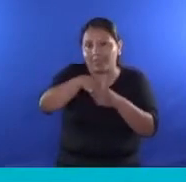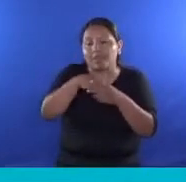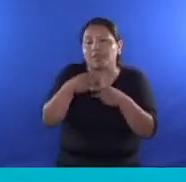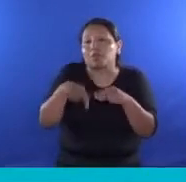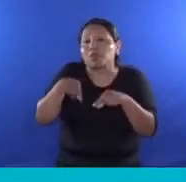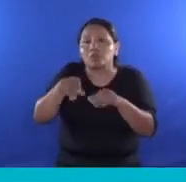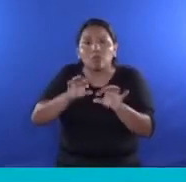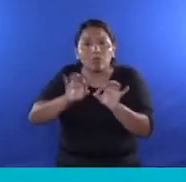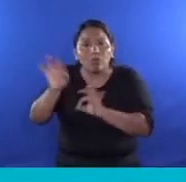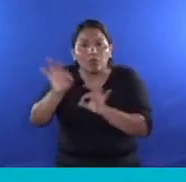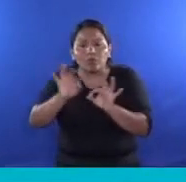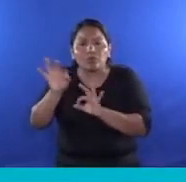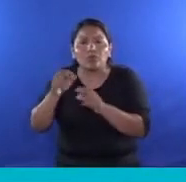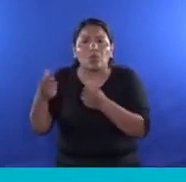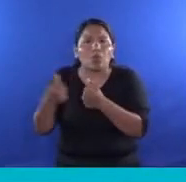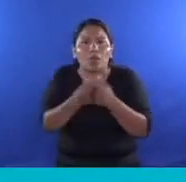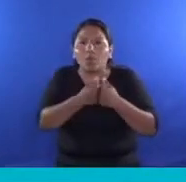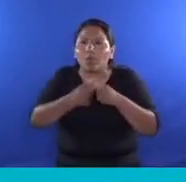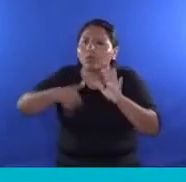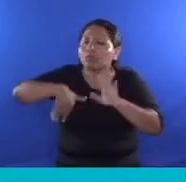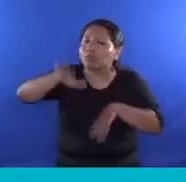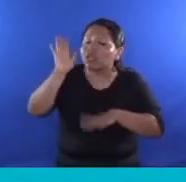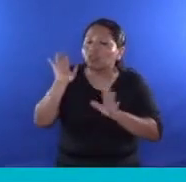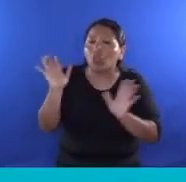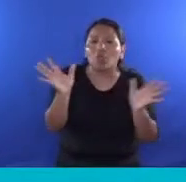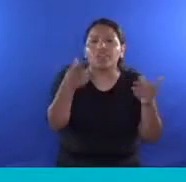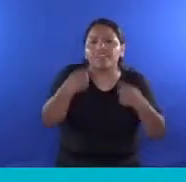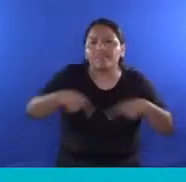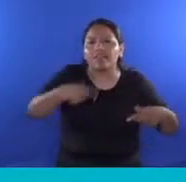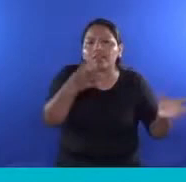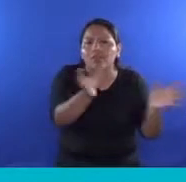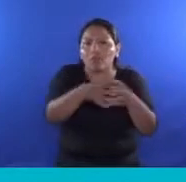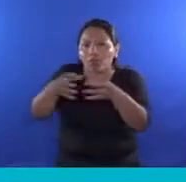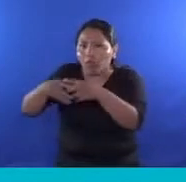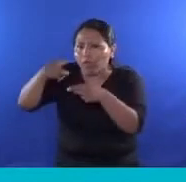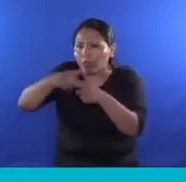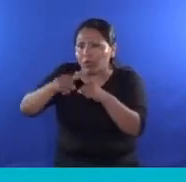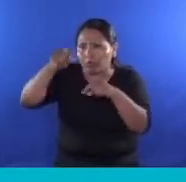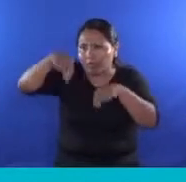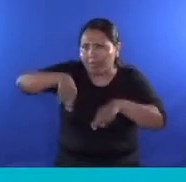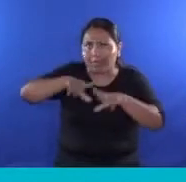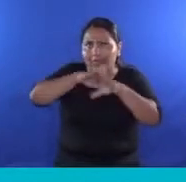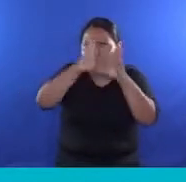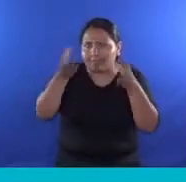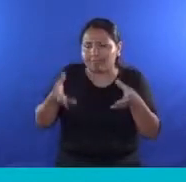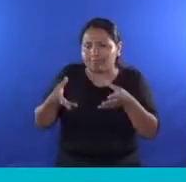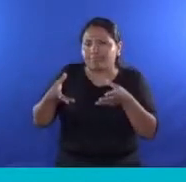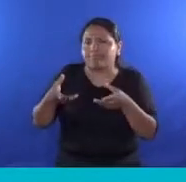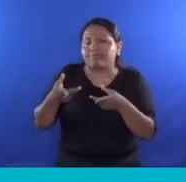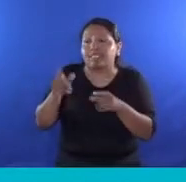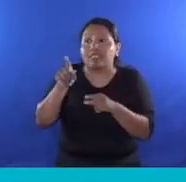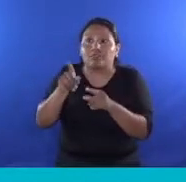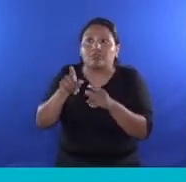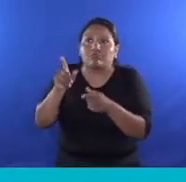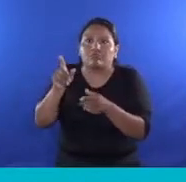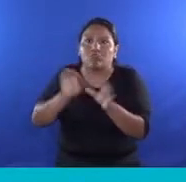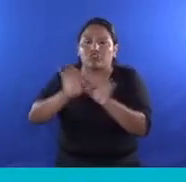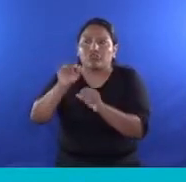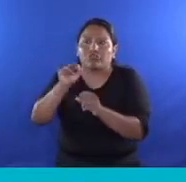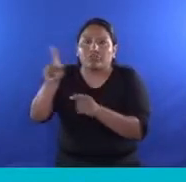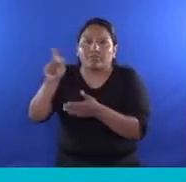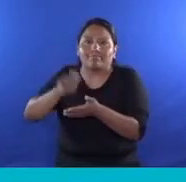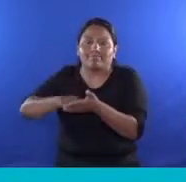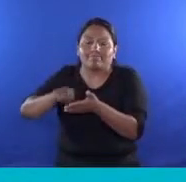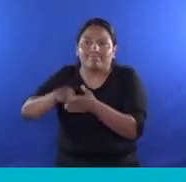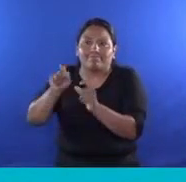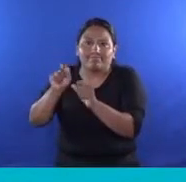cuenta con el acuerdo mayoritario de los bloques que integran esta Cámara y que es un proyecto de su autoría y que